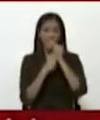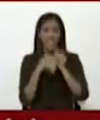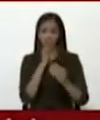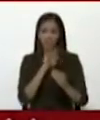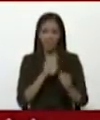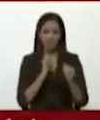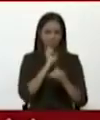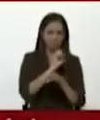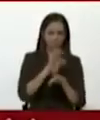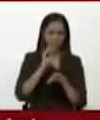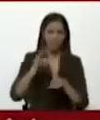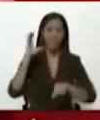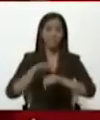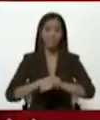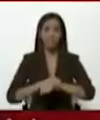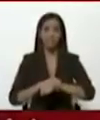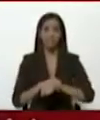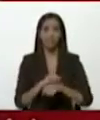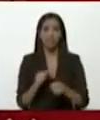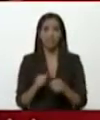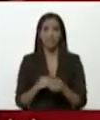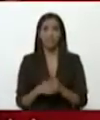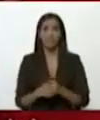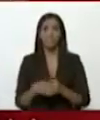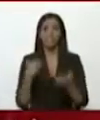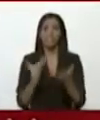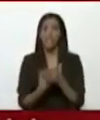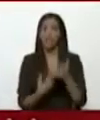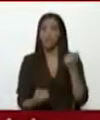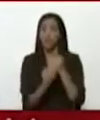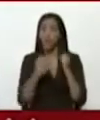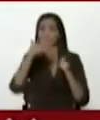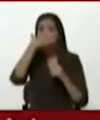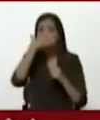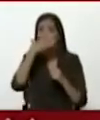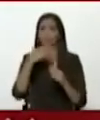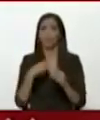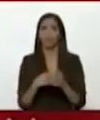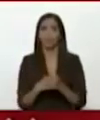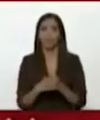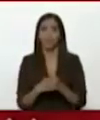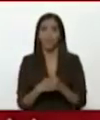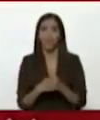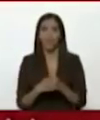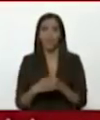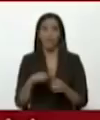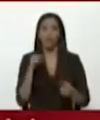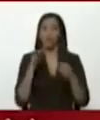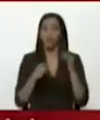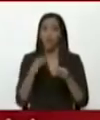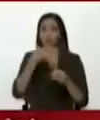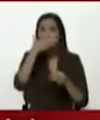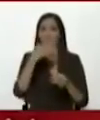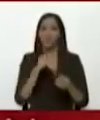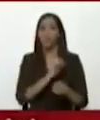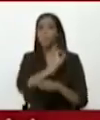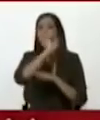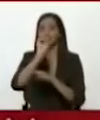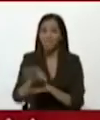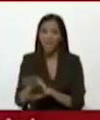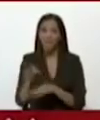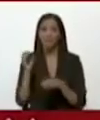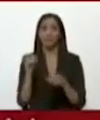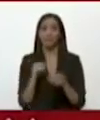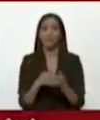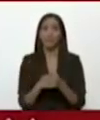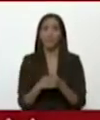A la justicia ordinaria. Y a judicializarlos por terrorismo. Ahí a los que luego judicializaban por terrorismo, lo mandaban por